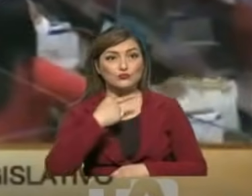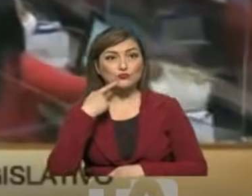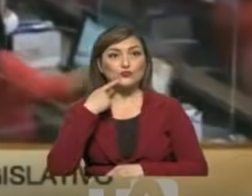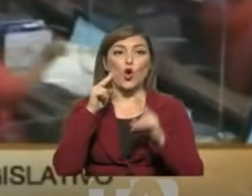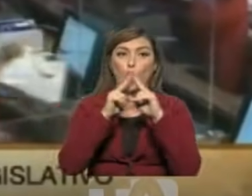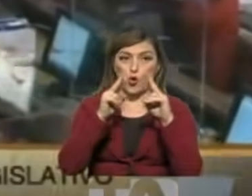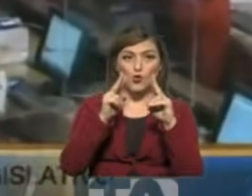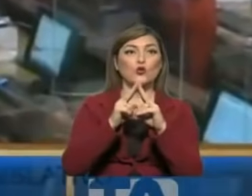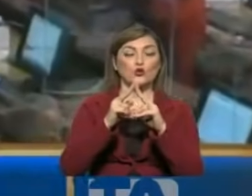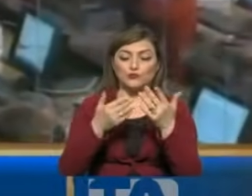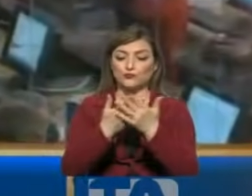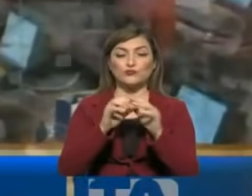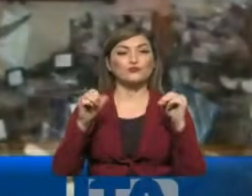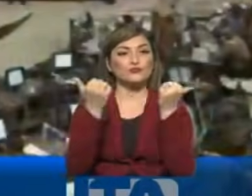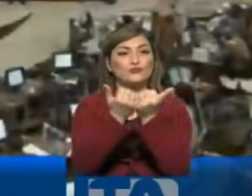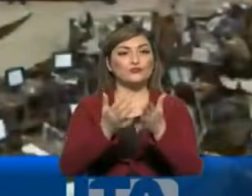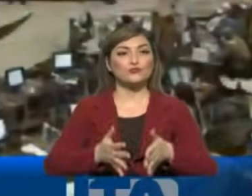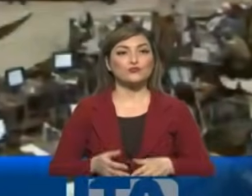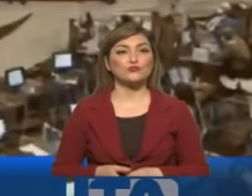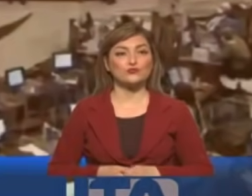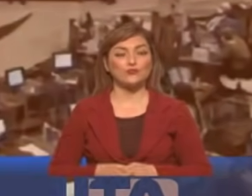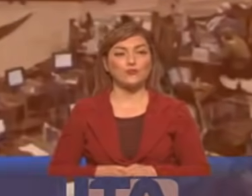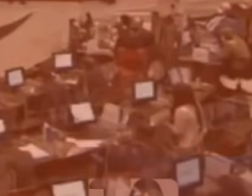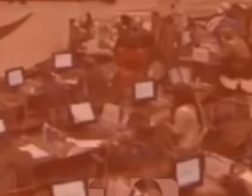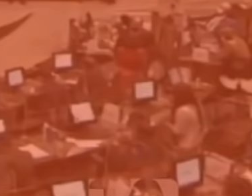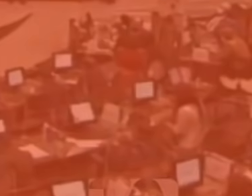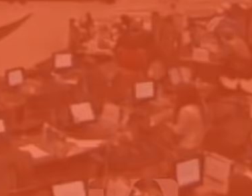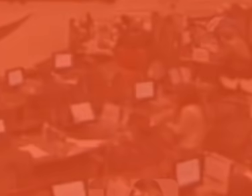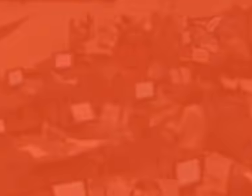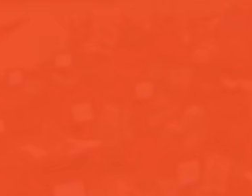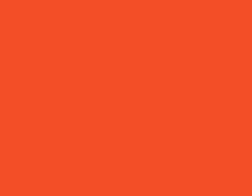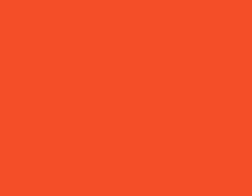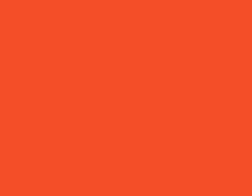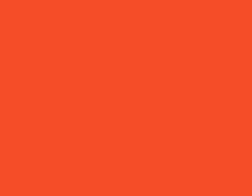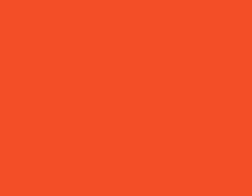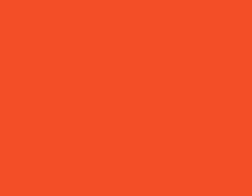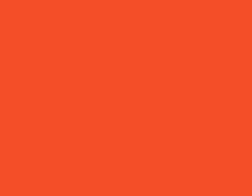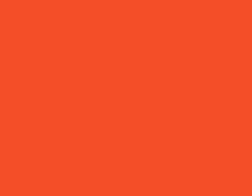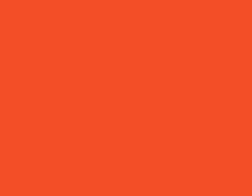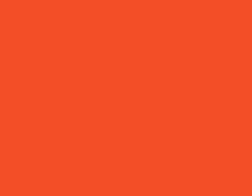conocidos de la nueva asamblea. En Guayaquil, Carlos Acoto, 24 horas.